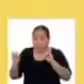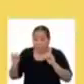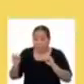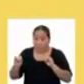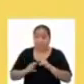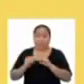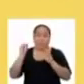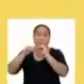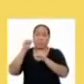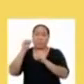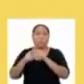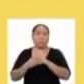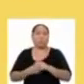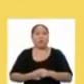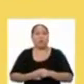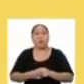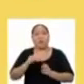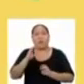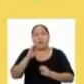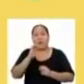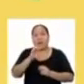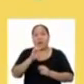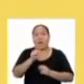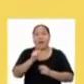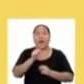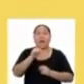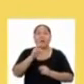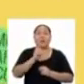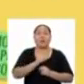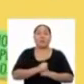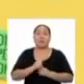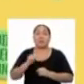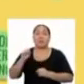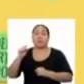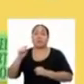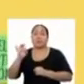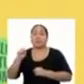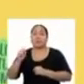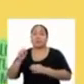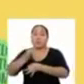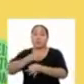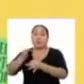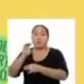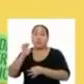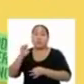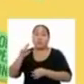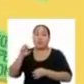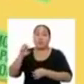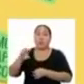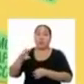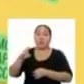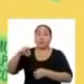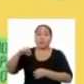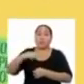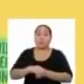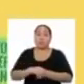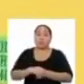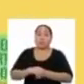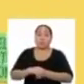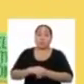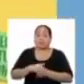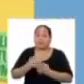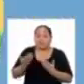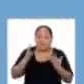el modelo agroexportador, el modelo de sustitución de exportaciones y el modelo de apertura económica. Helga, parece que no se han